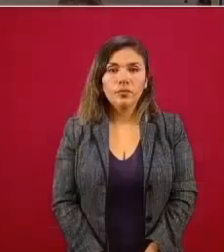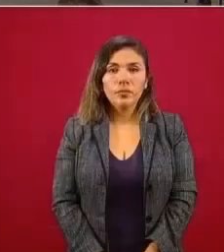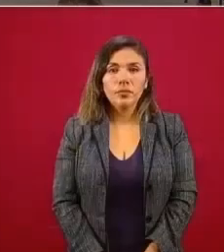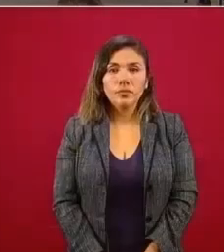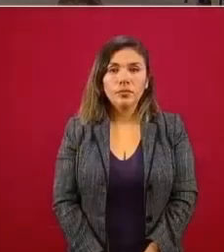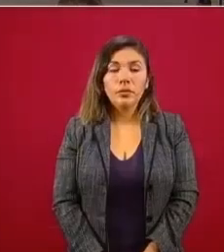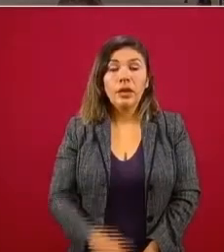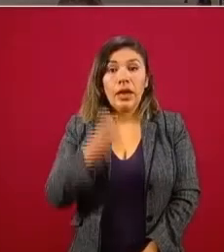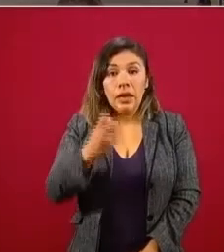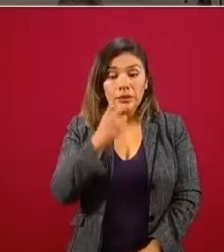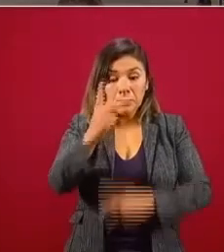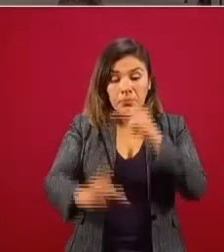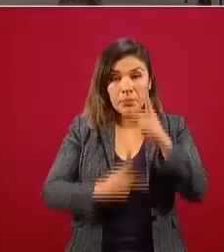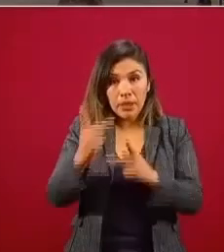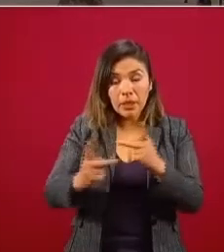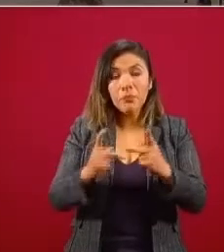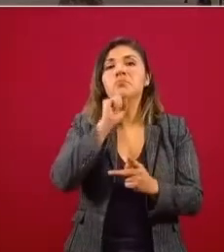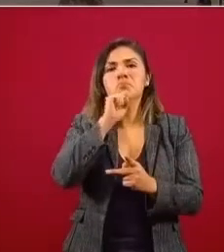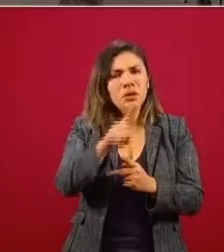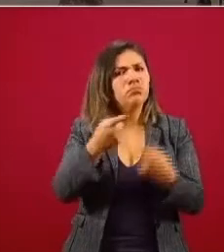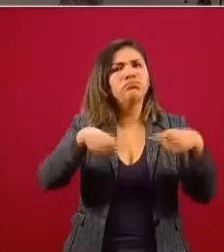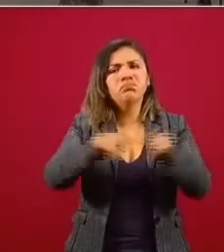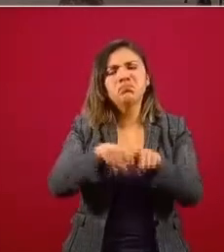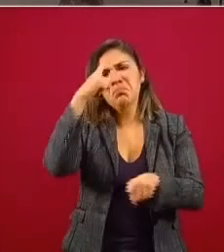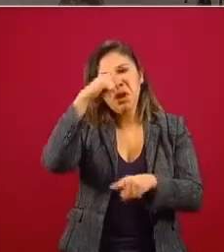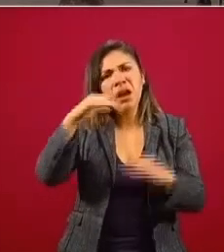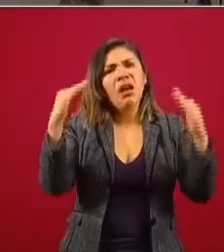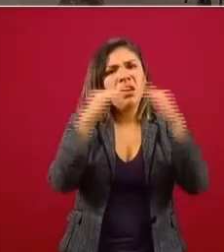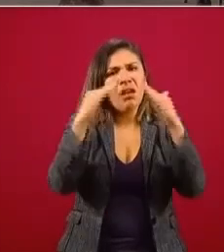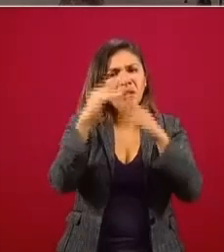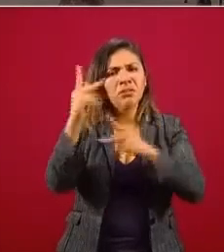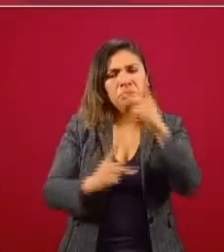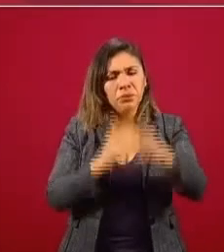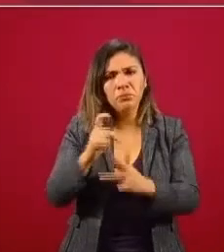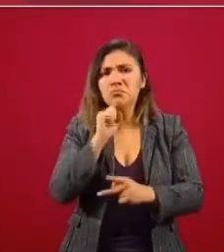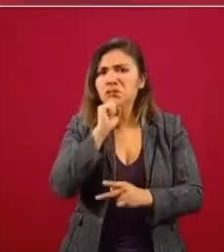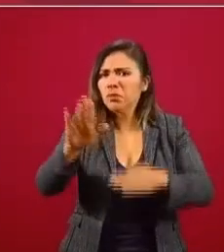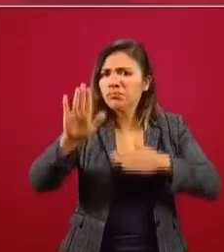para la vivienda a la palabra